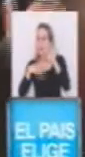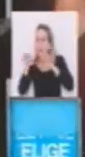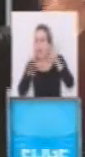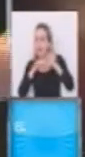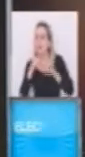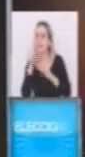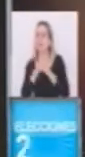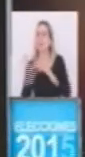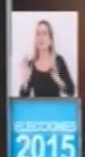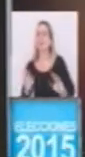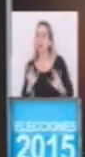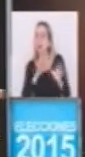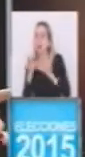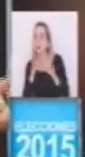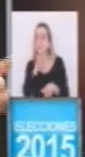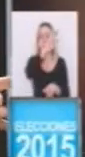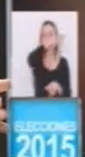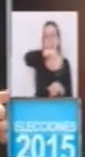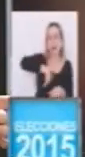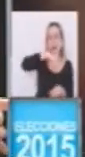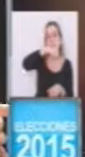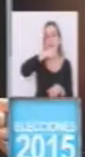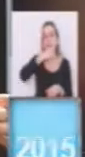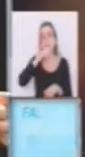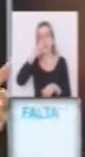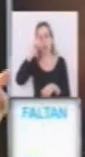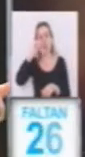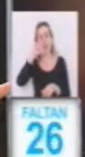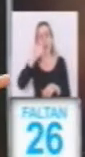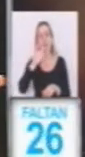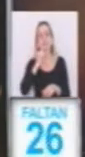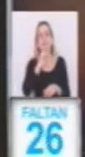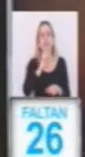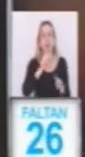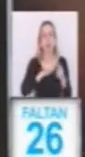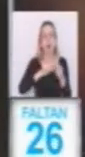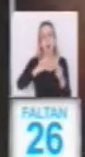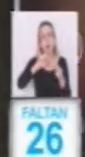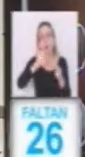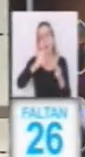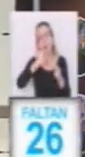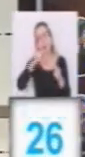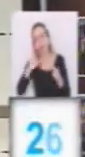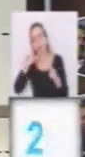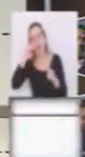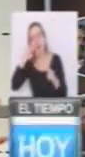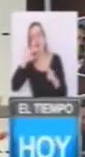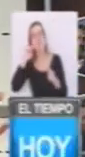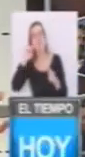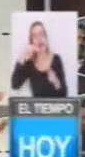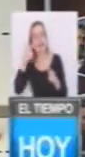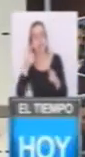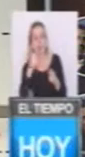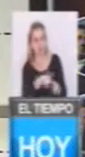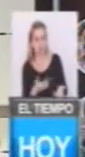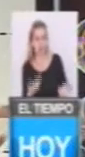esté. De hecho, te voy a contar un dato más. Hay sindicalistas de Scioli que quieren ofrecerle a La Baña, a De la Sota y a